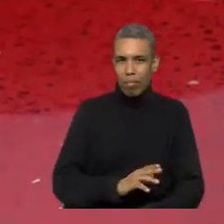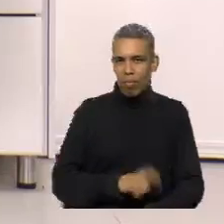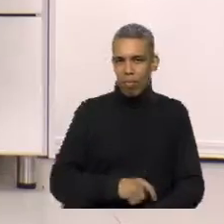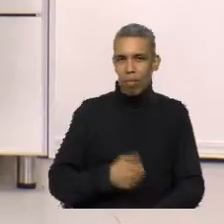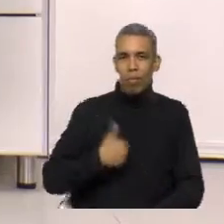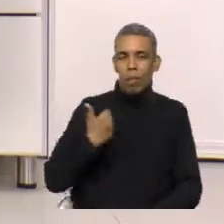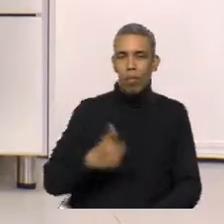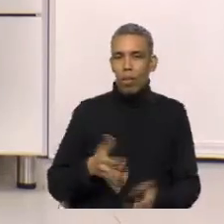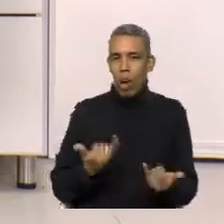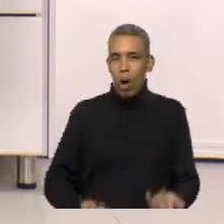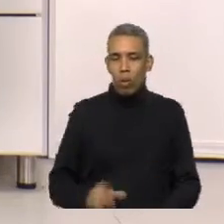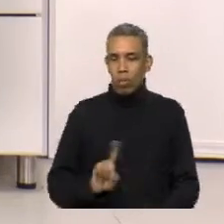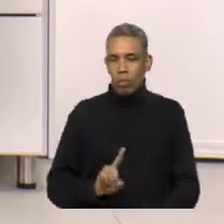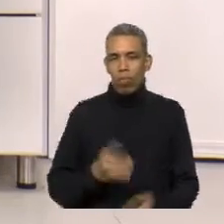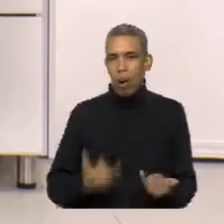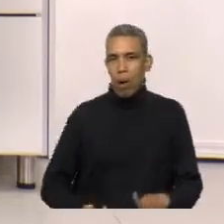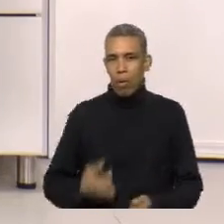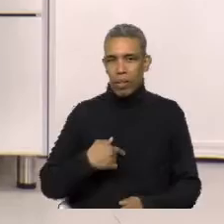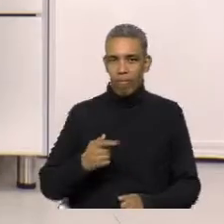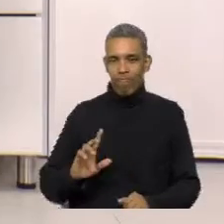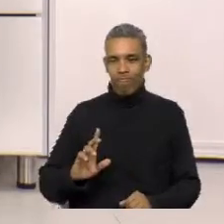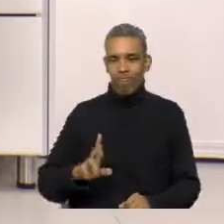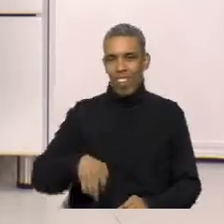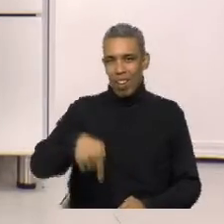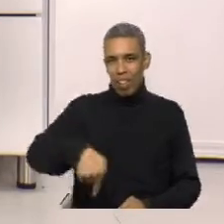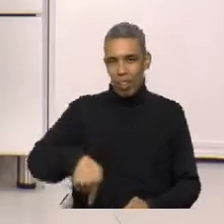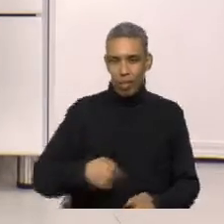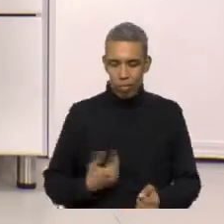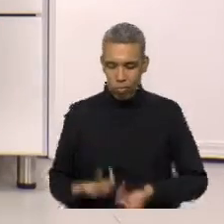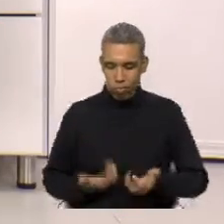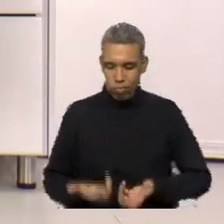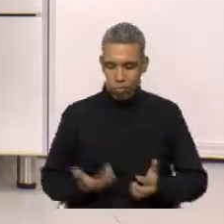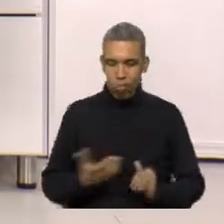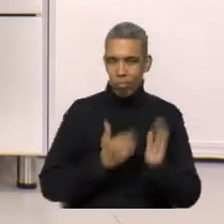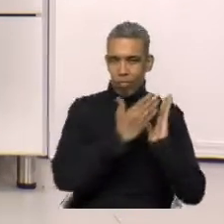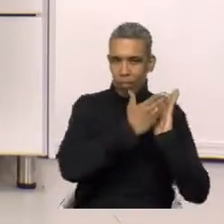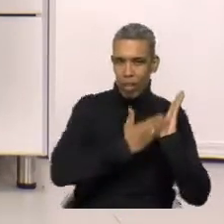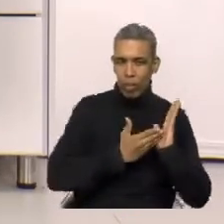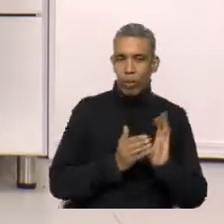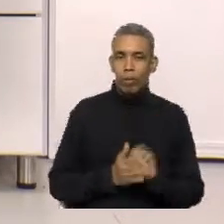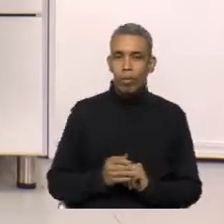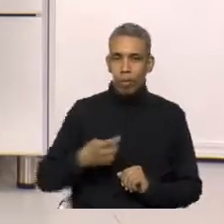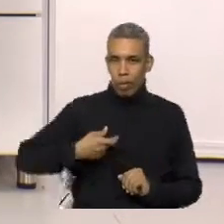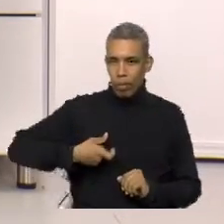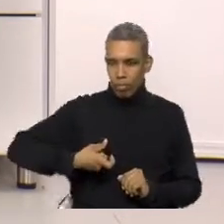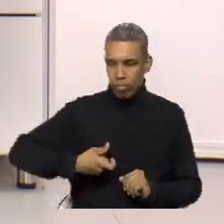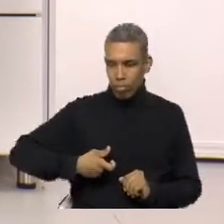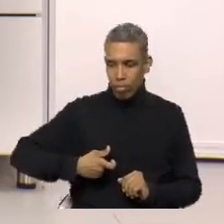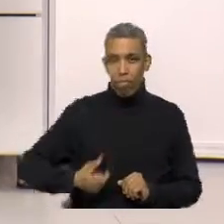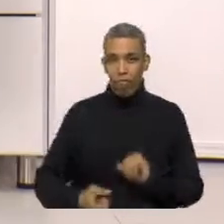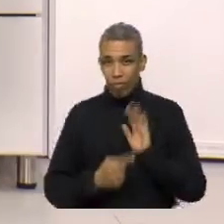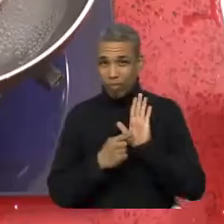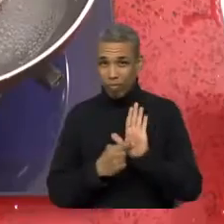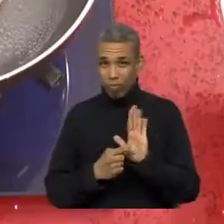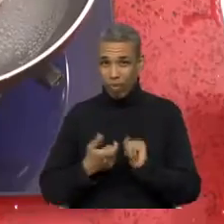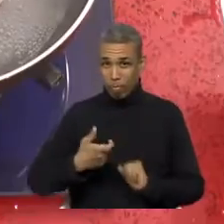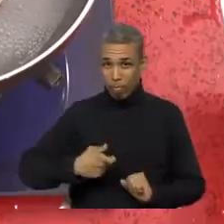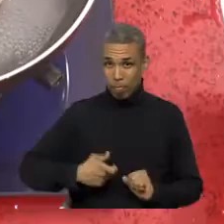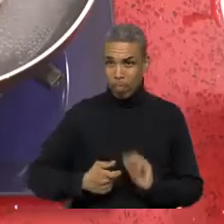agua hirviendo ya con sal y los camarones acá crudos, que son los que manejamos en el restaurante